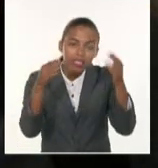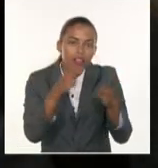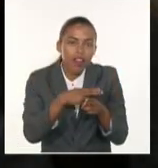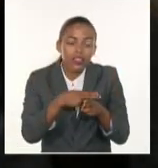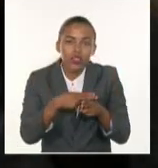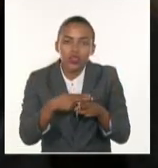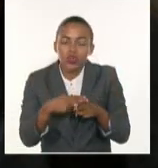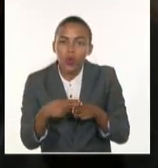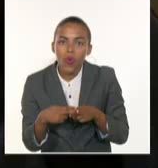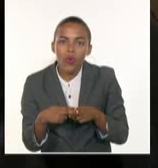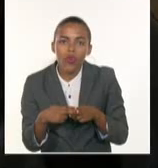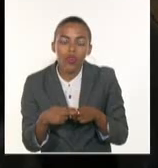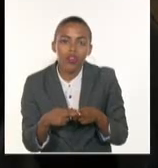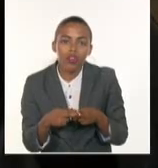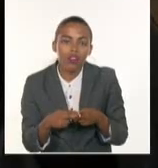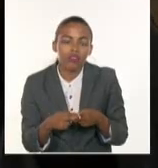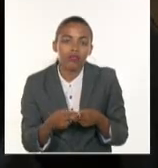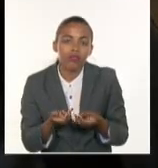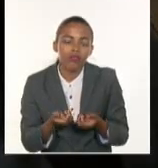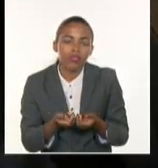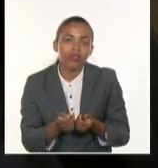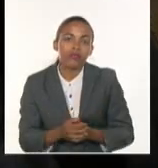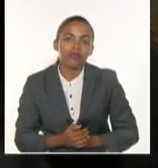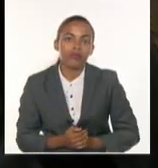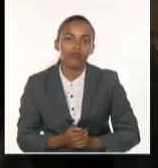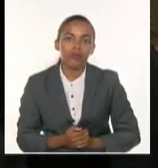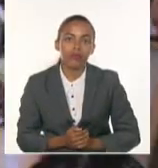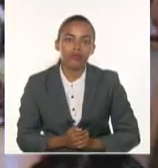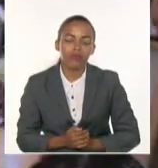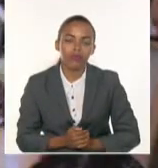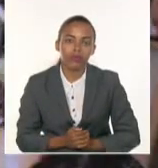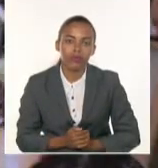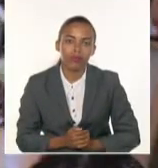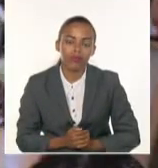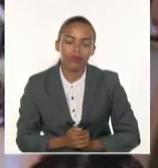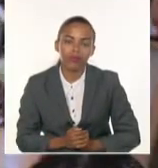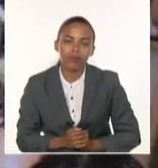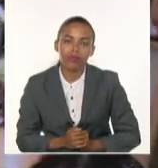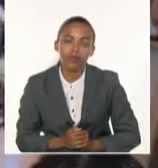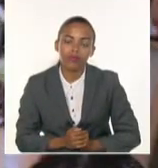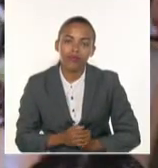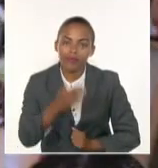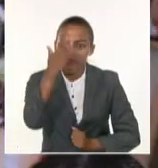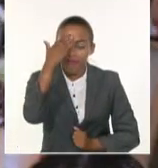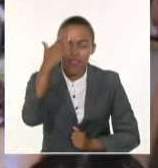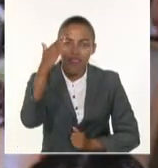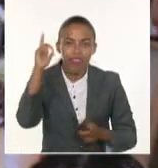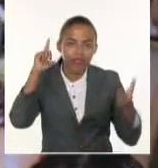demuestre, que nos haga ver cómo se puede llegar a ser un líder así. Gracias, comandante.